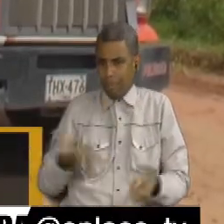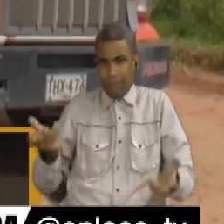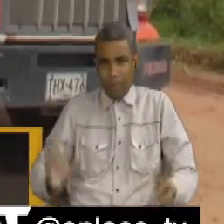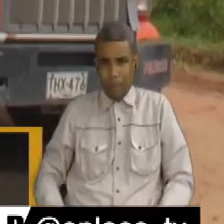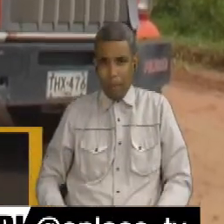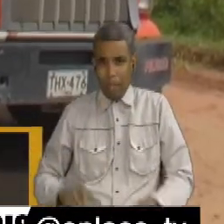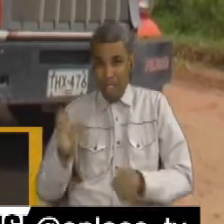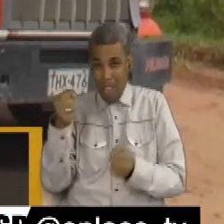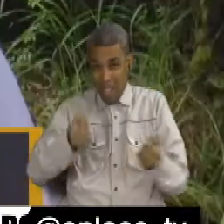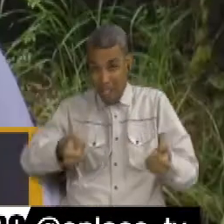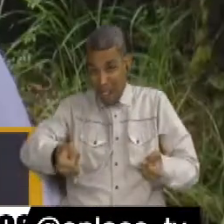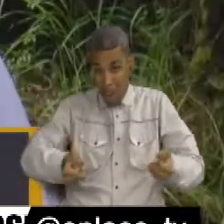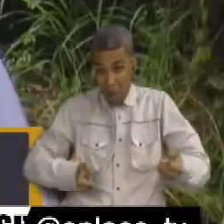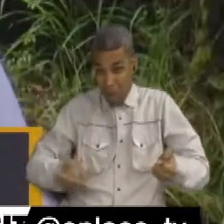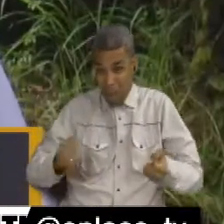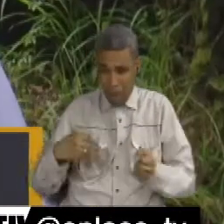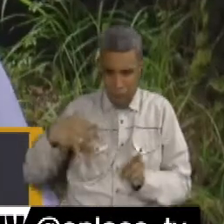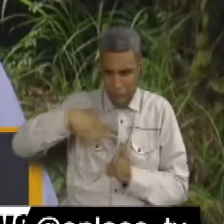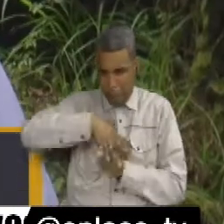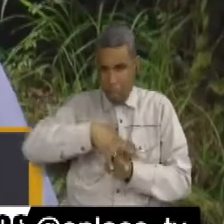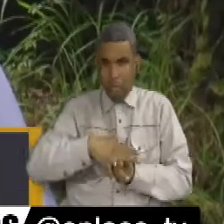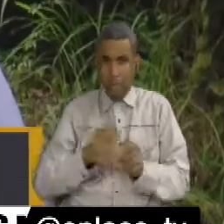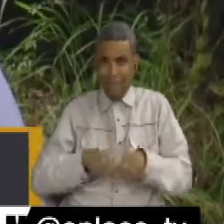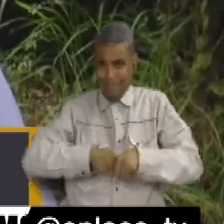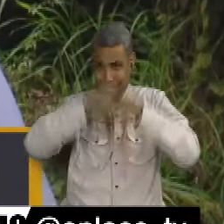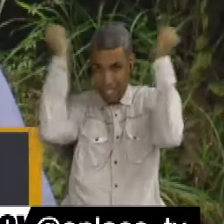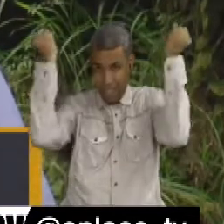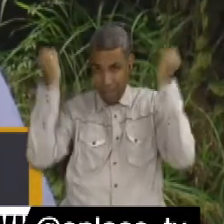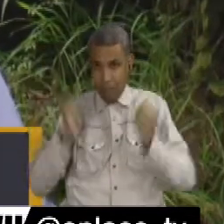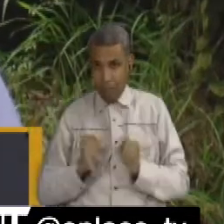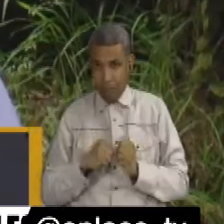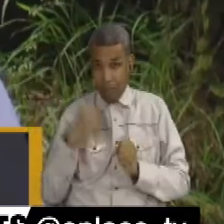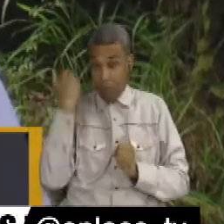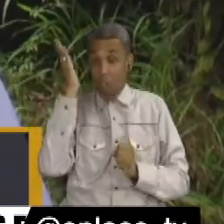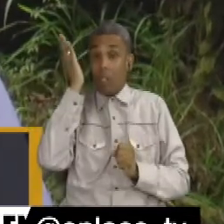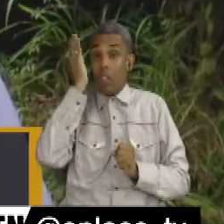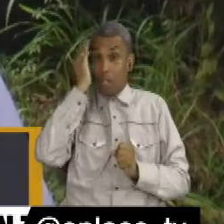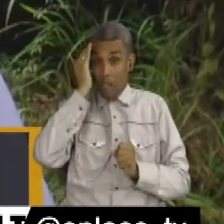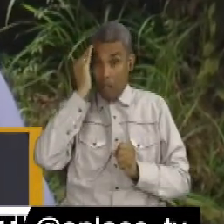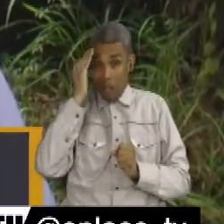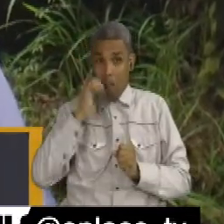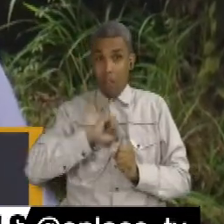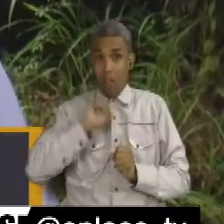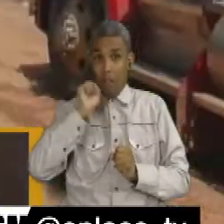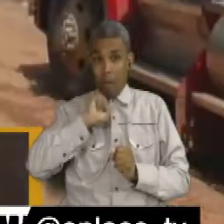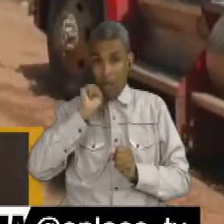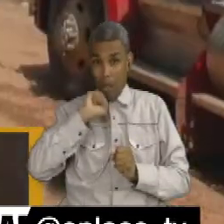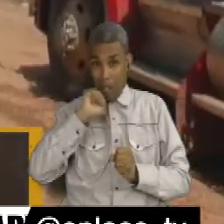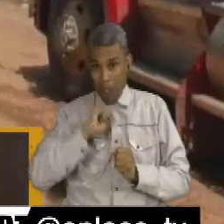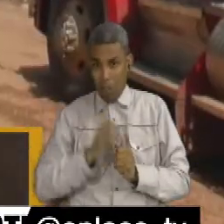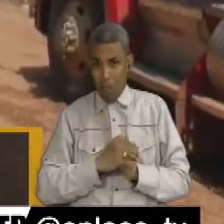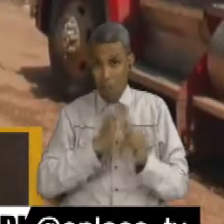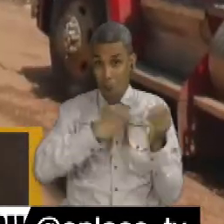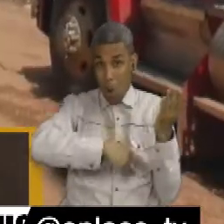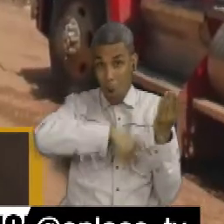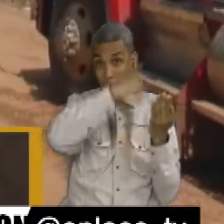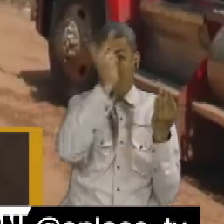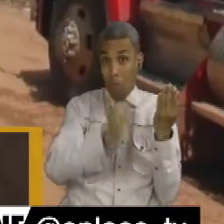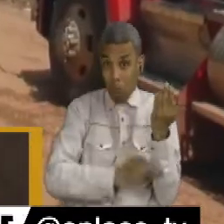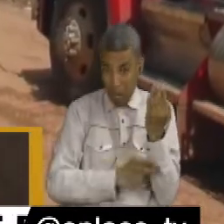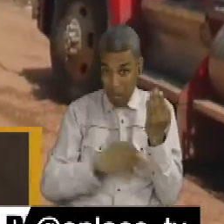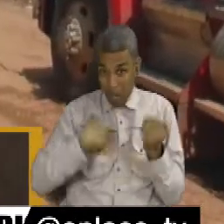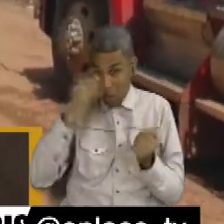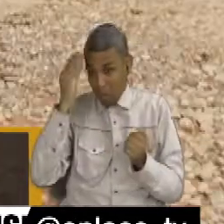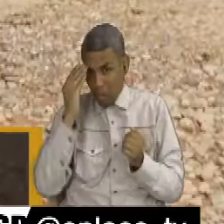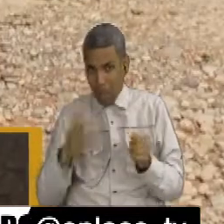pérdidas. Somos conocedores que hay un proyecto de gran importancia para la ciudad de Barranca Bermeja. Y Barranca Bermeja se merece